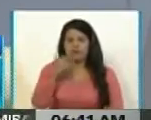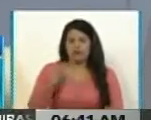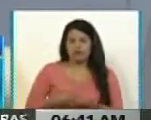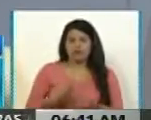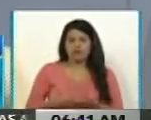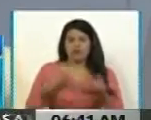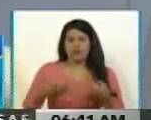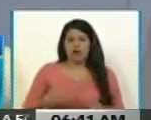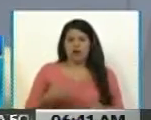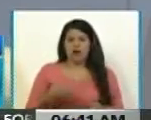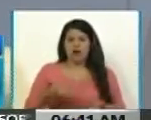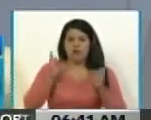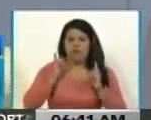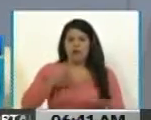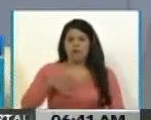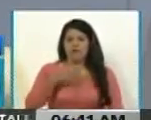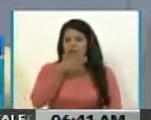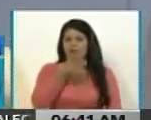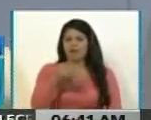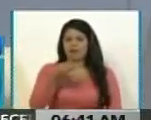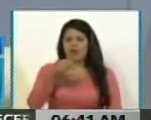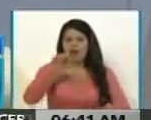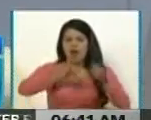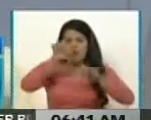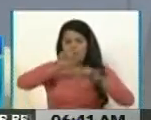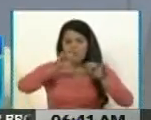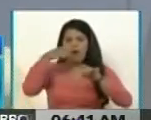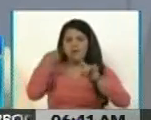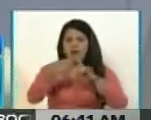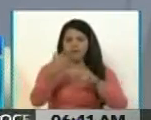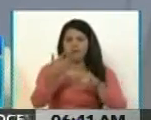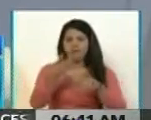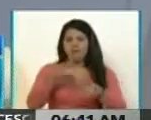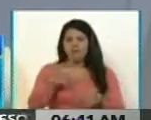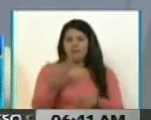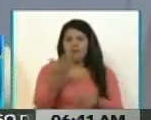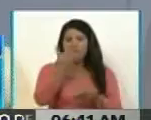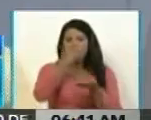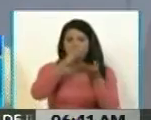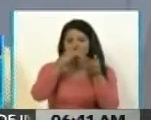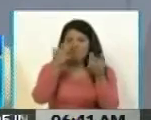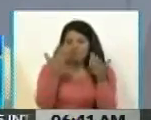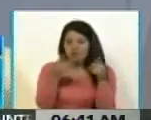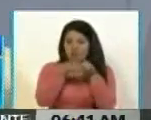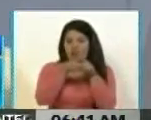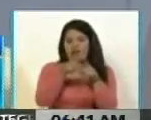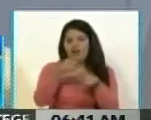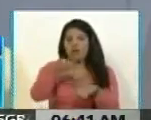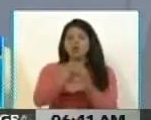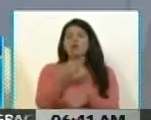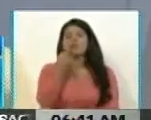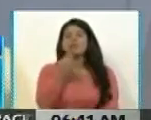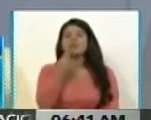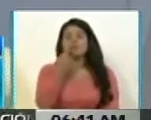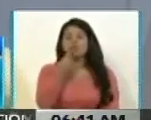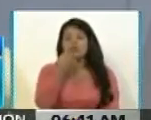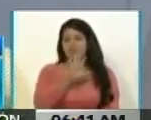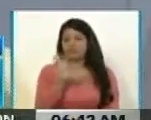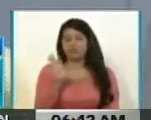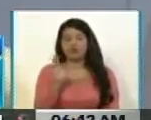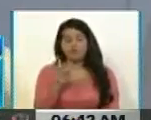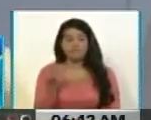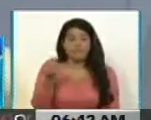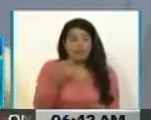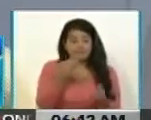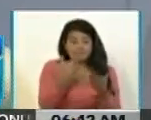verificada, que les permita hacer el análisis y sacar de ese plano del discurso